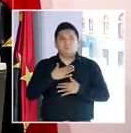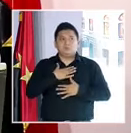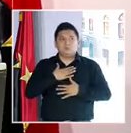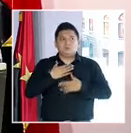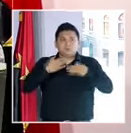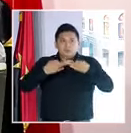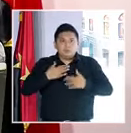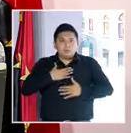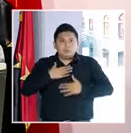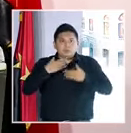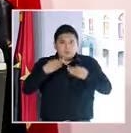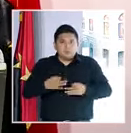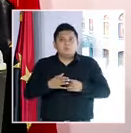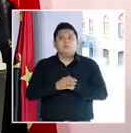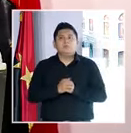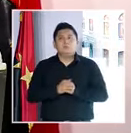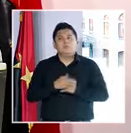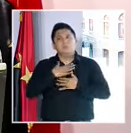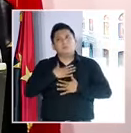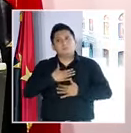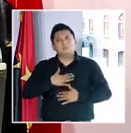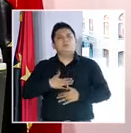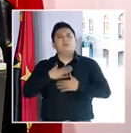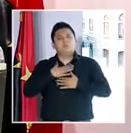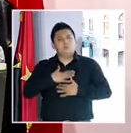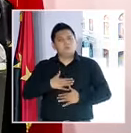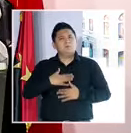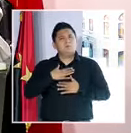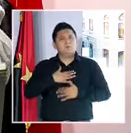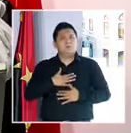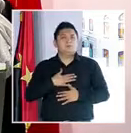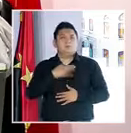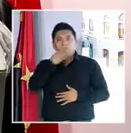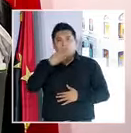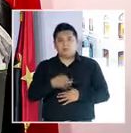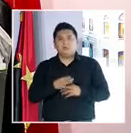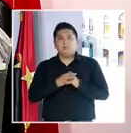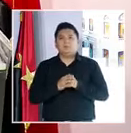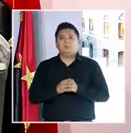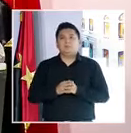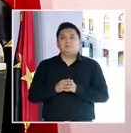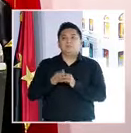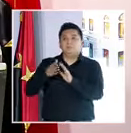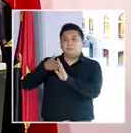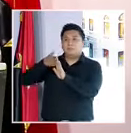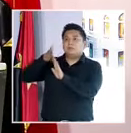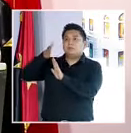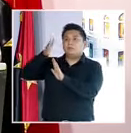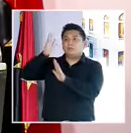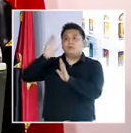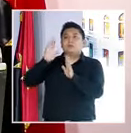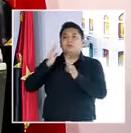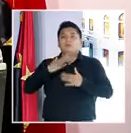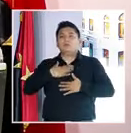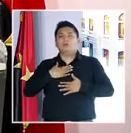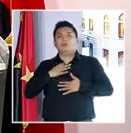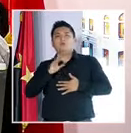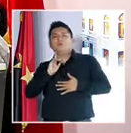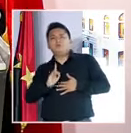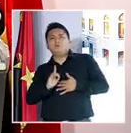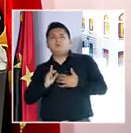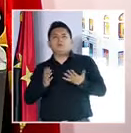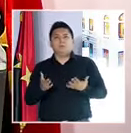seguro que la tranquilidad que nos puede dar Dios para tomar las mejores